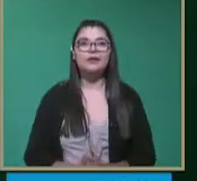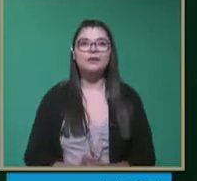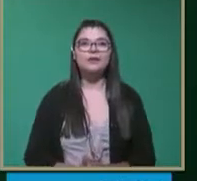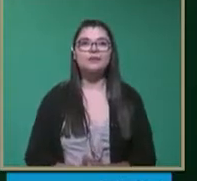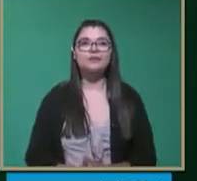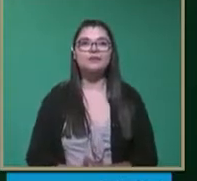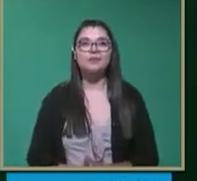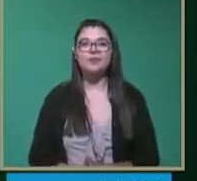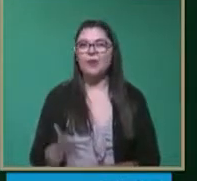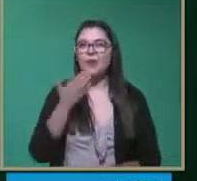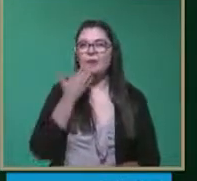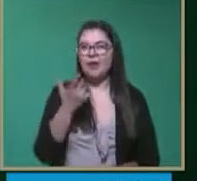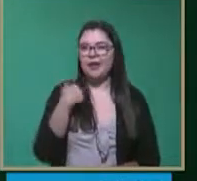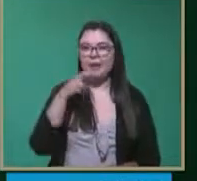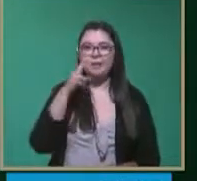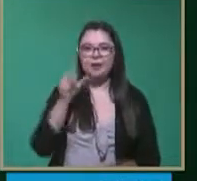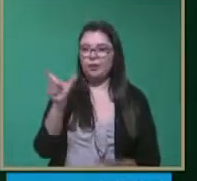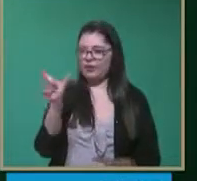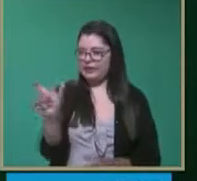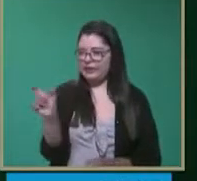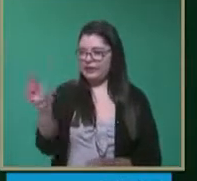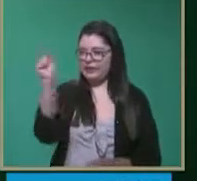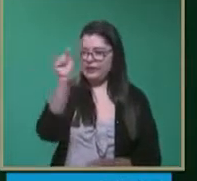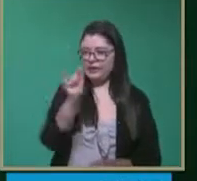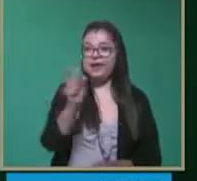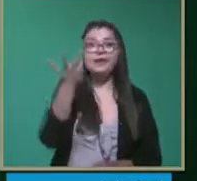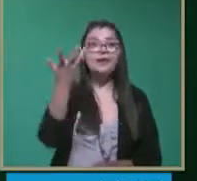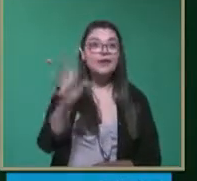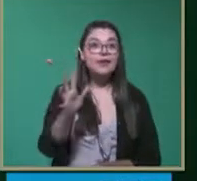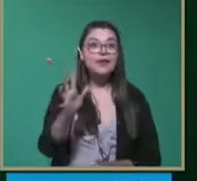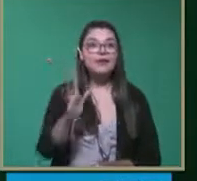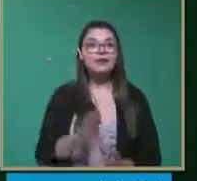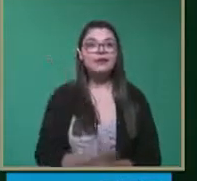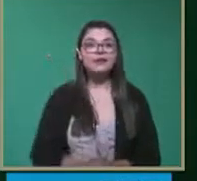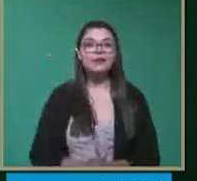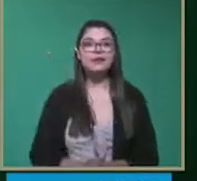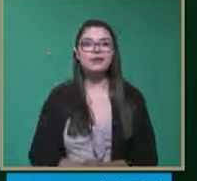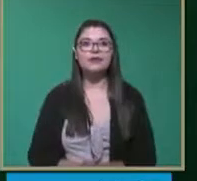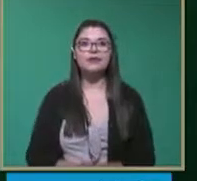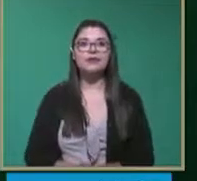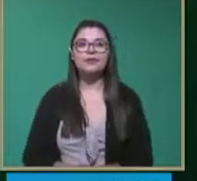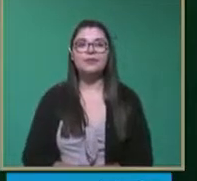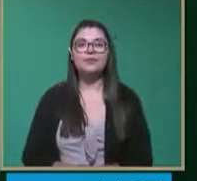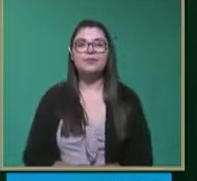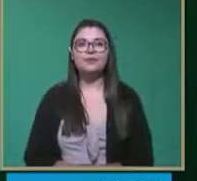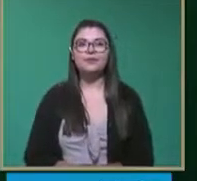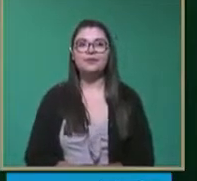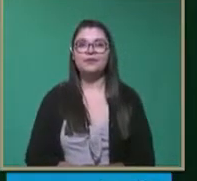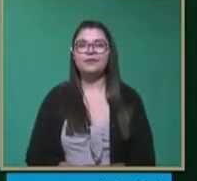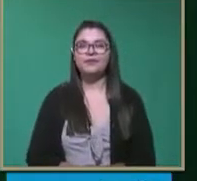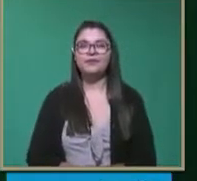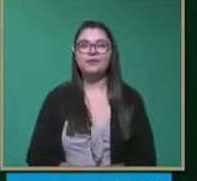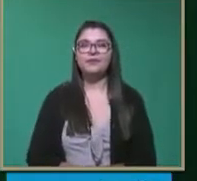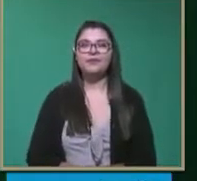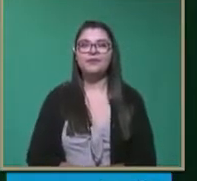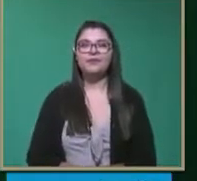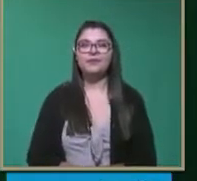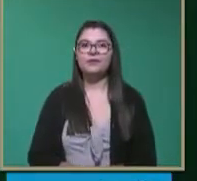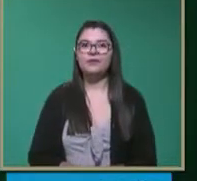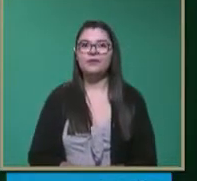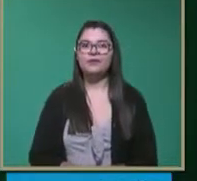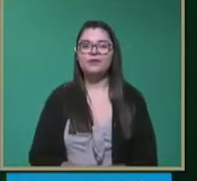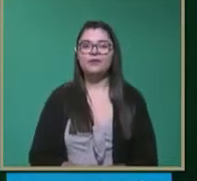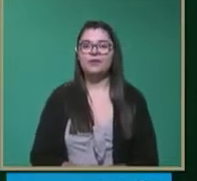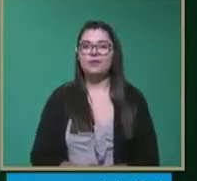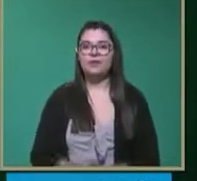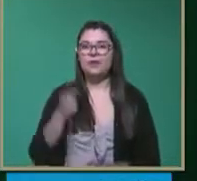1, 2, 3, 4, 5, 6, 7, 8, 9, 10. Muy bien, entonces este gran salto es de 10 números. Entonces, si nos vamos a ir de 10 en 10,